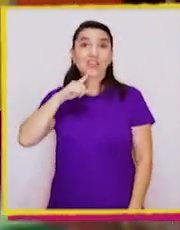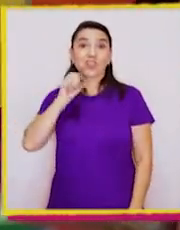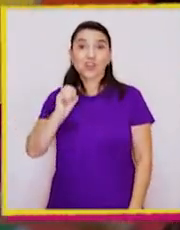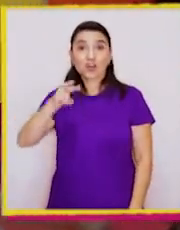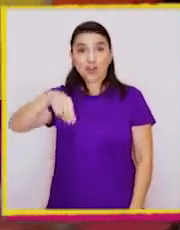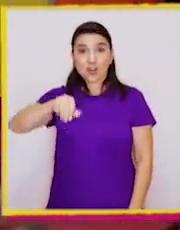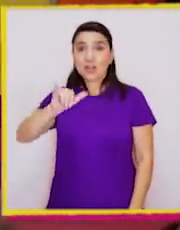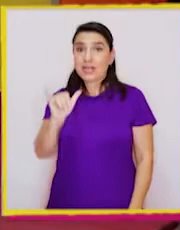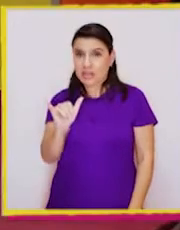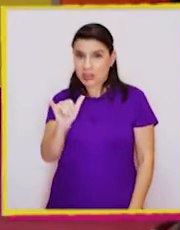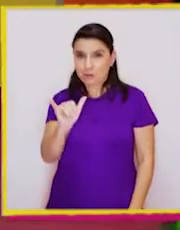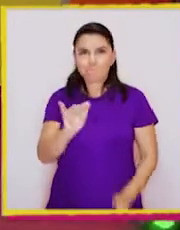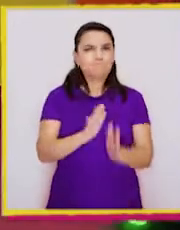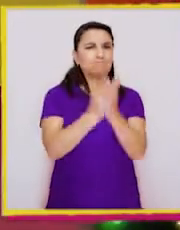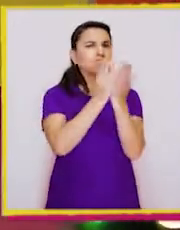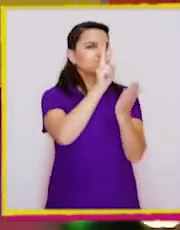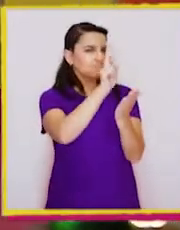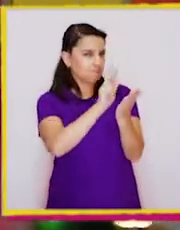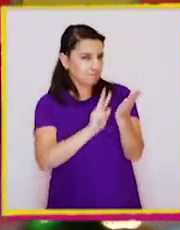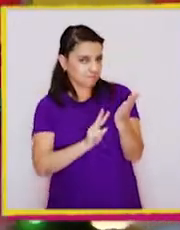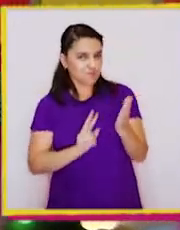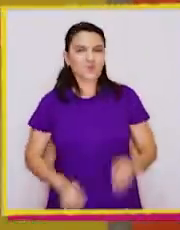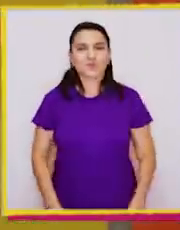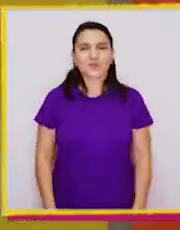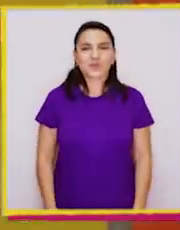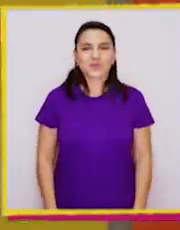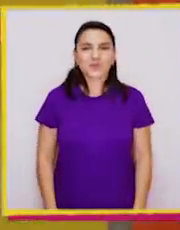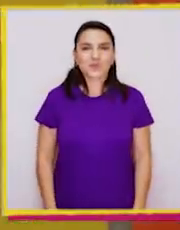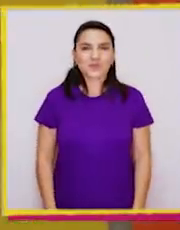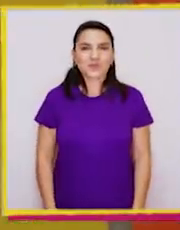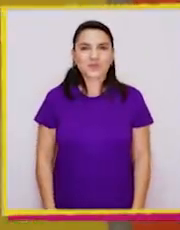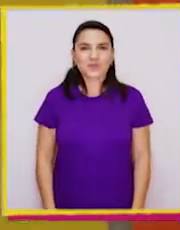Brown. Vamos a ver de qué se trata.